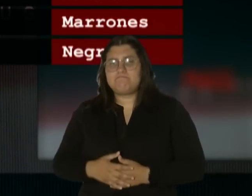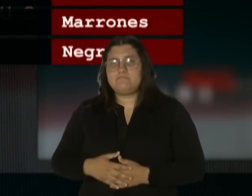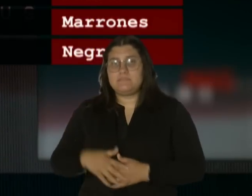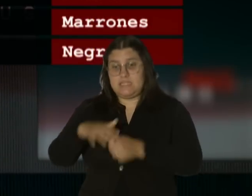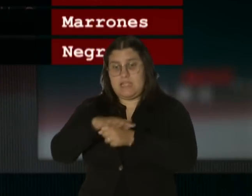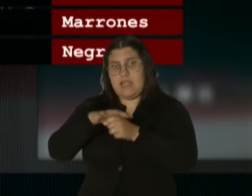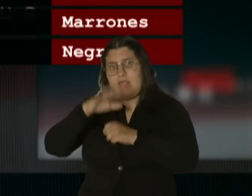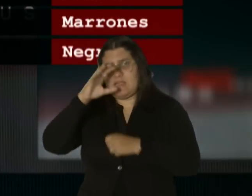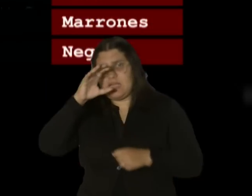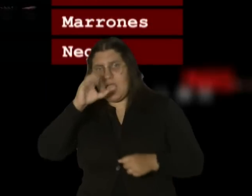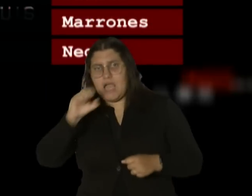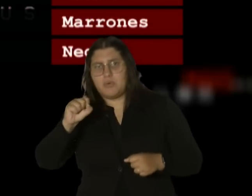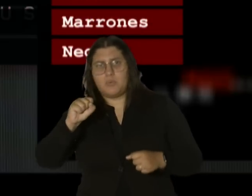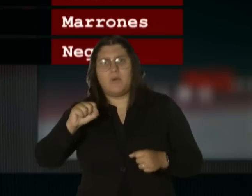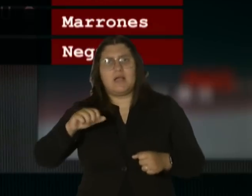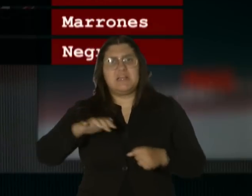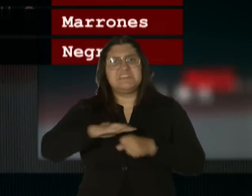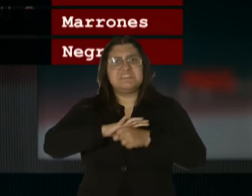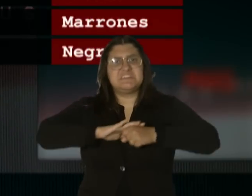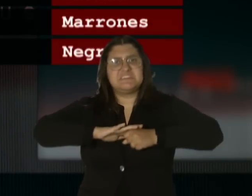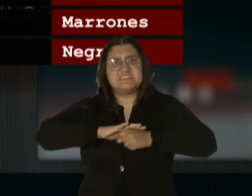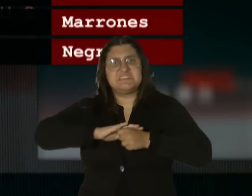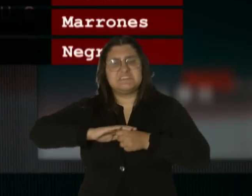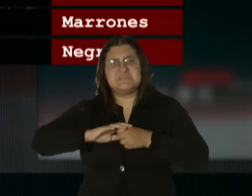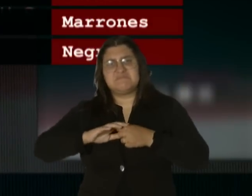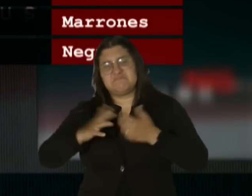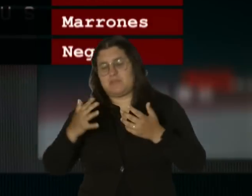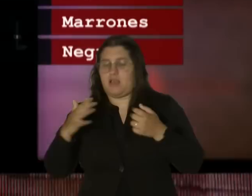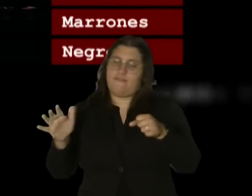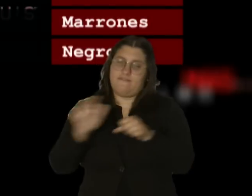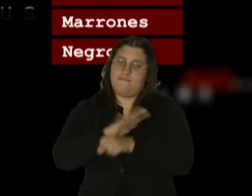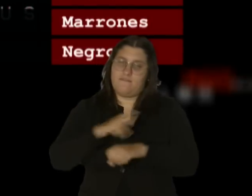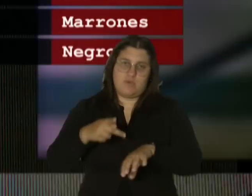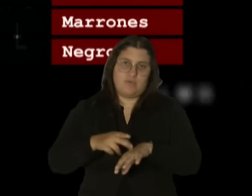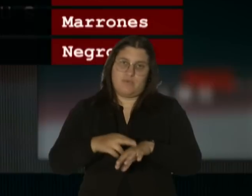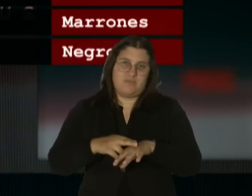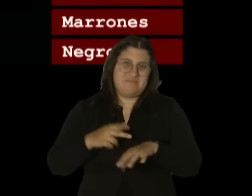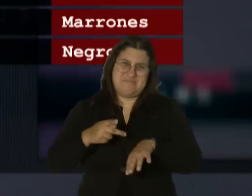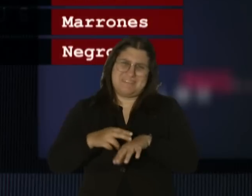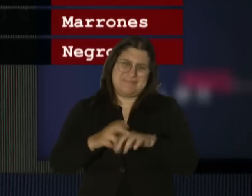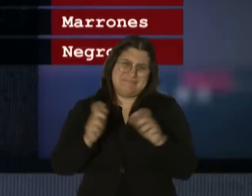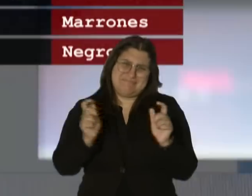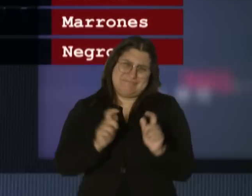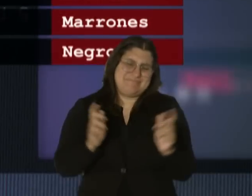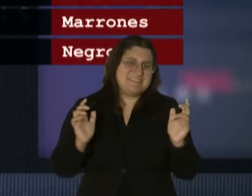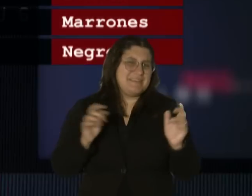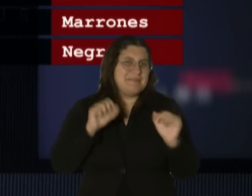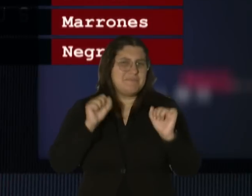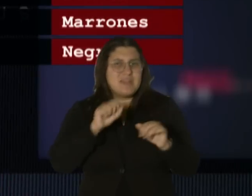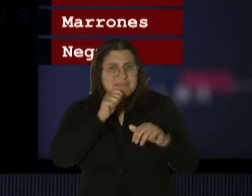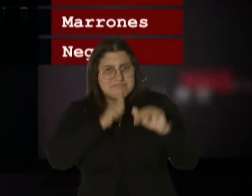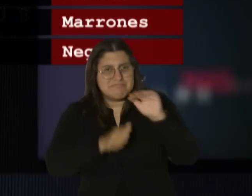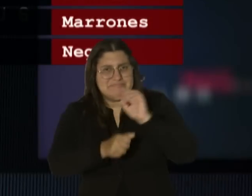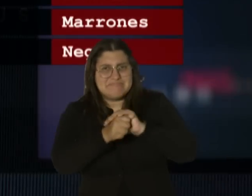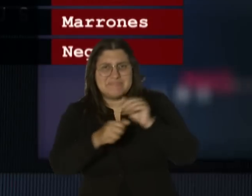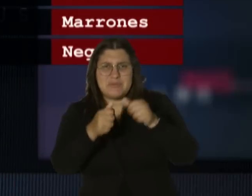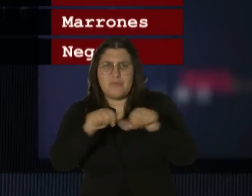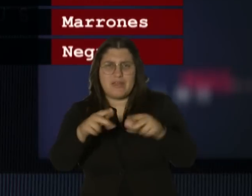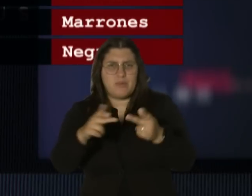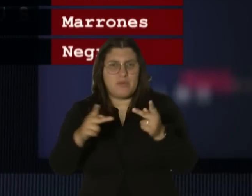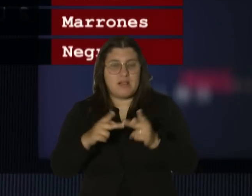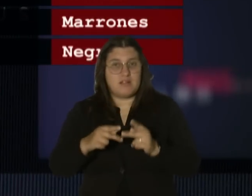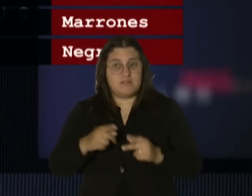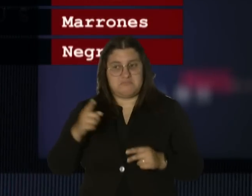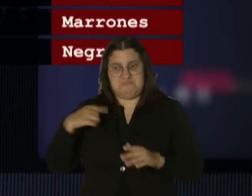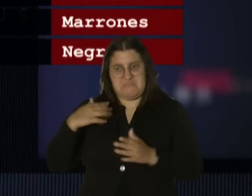Caguas, esa zona del este de Puerto Rico, bueno, todo Puerto Rico. Puerto Rico es pequeño y se pueden esconder donde quiera. Esta persona